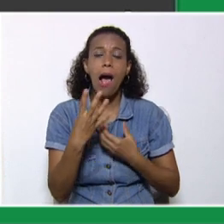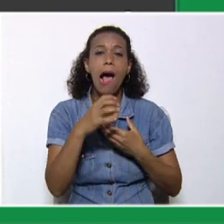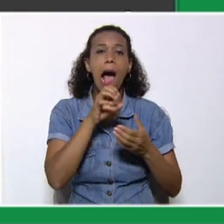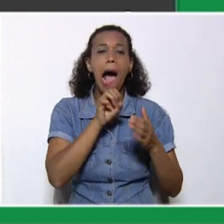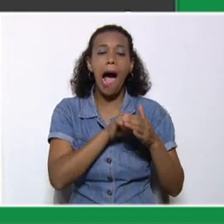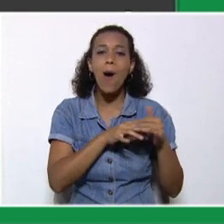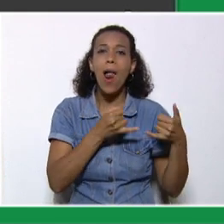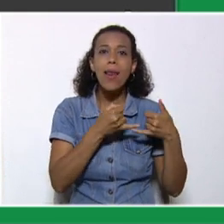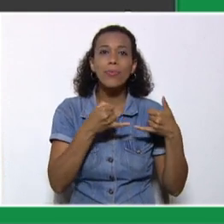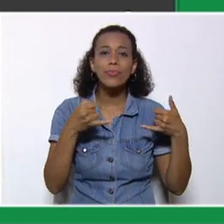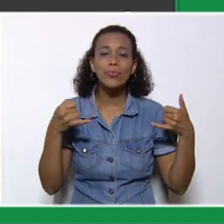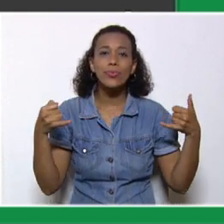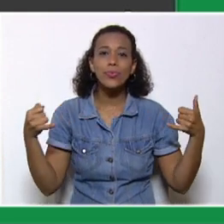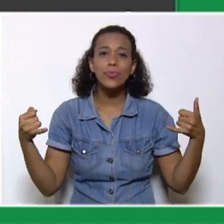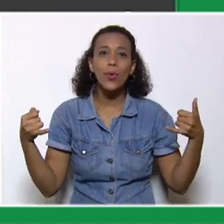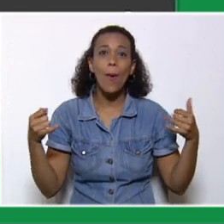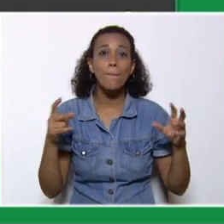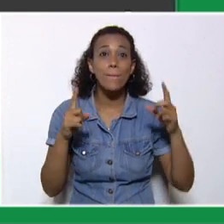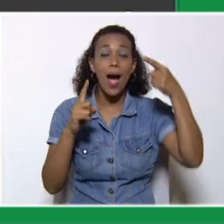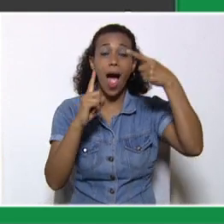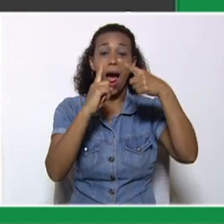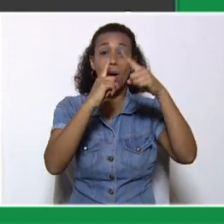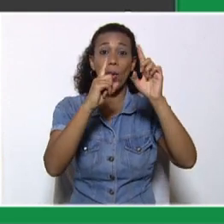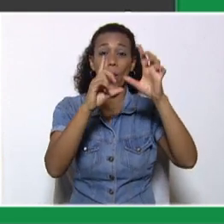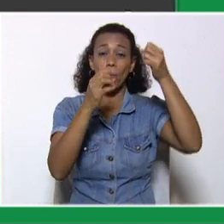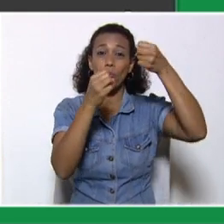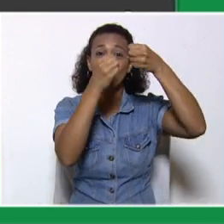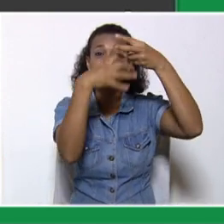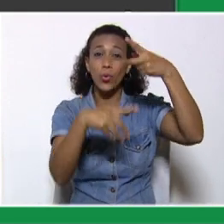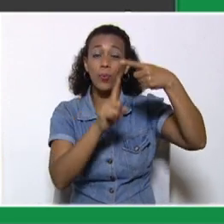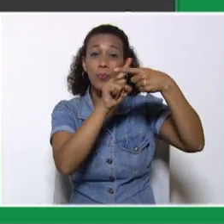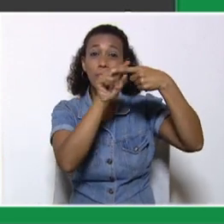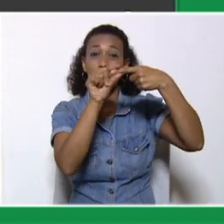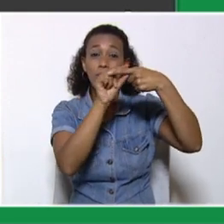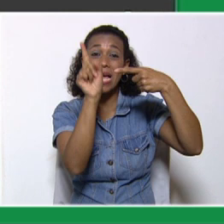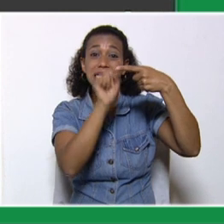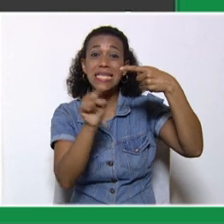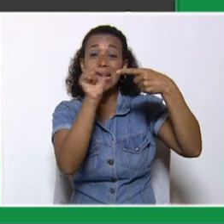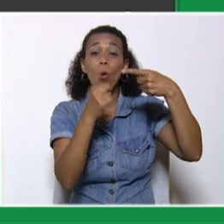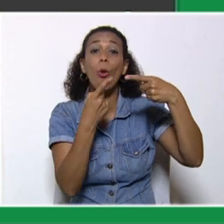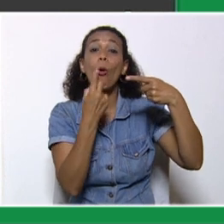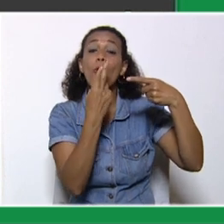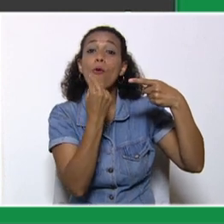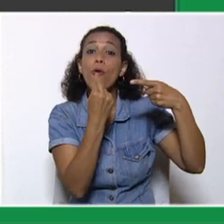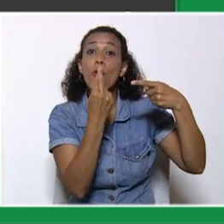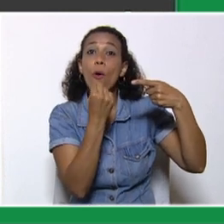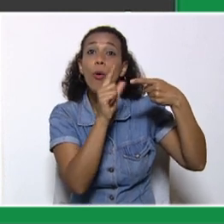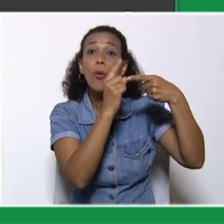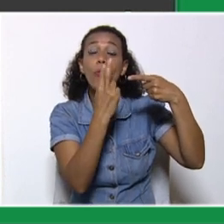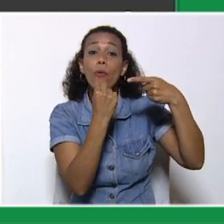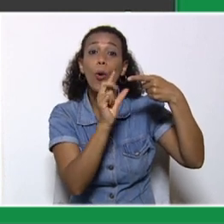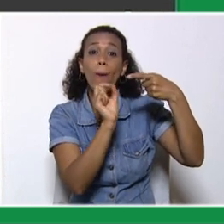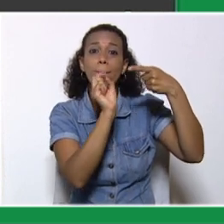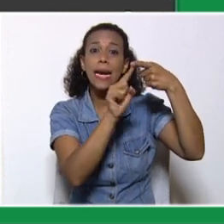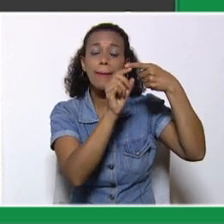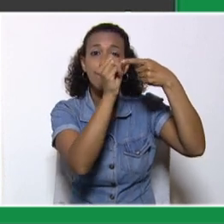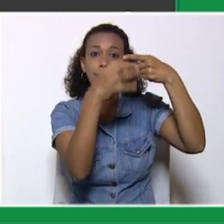exportación del video. Nos vamos a dirigir a esta opción, que es este circulito de color rojo, y vamos a hacer clic.